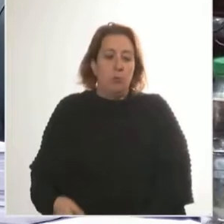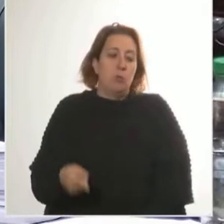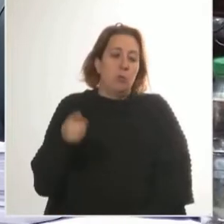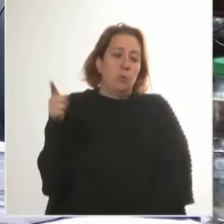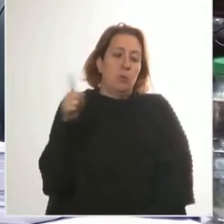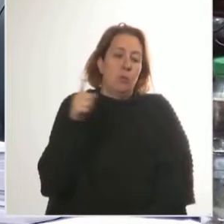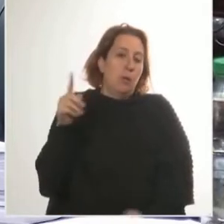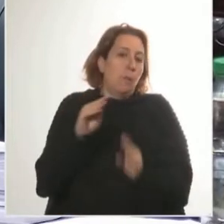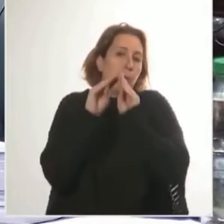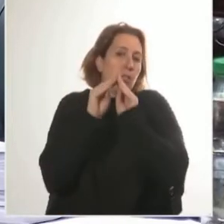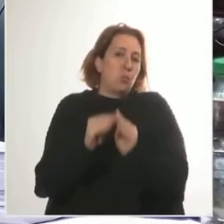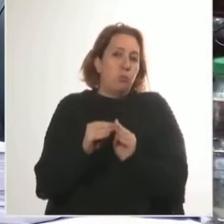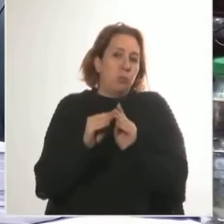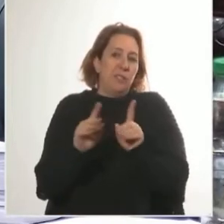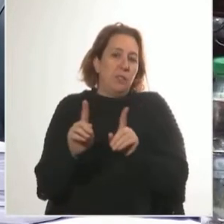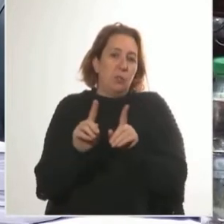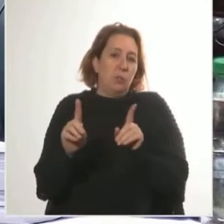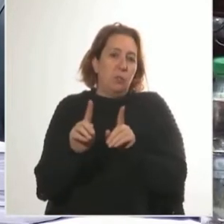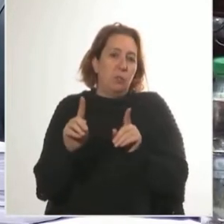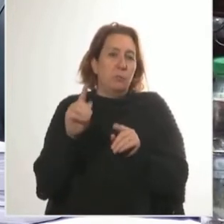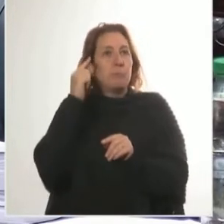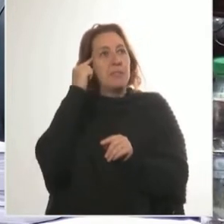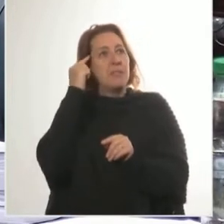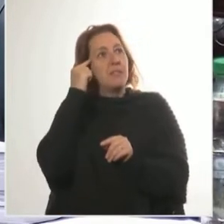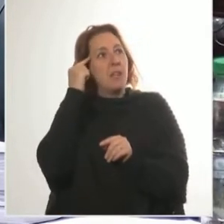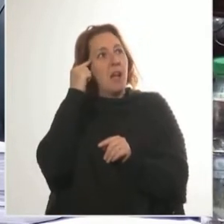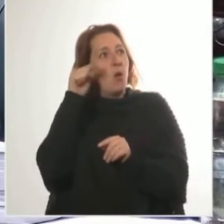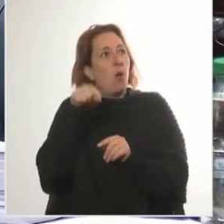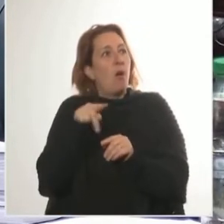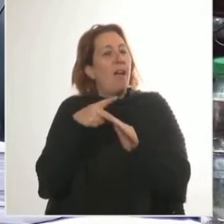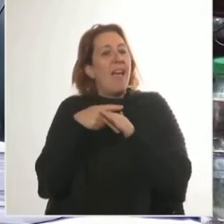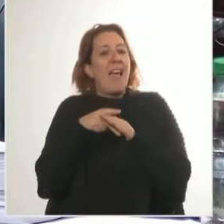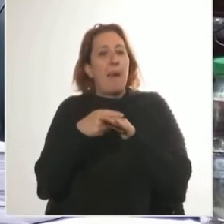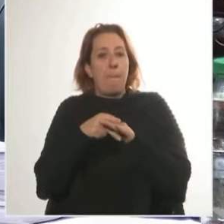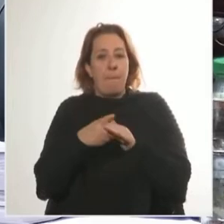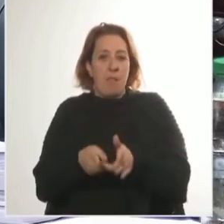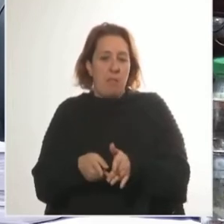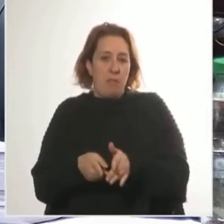un presupuesto que estaba pensado como una herramienta